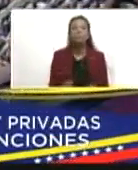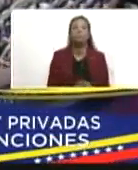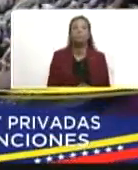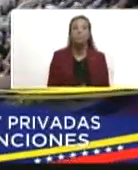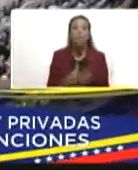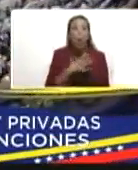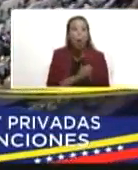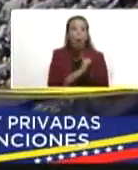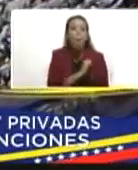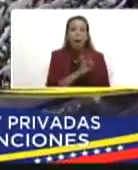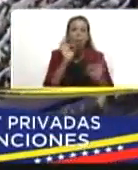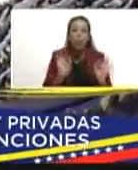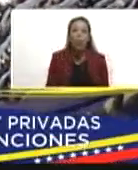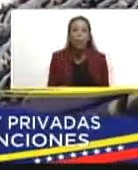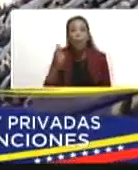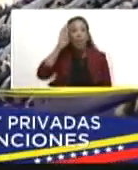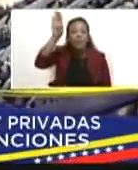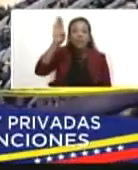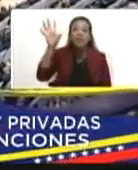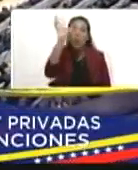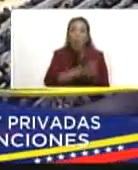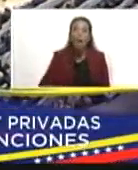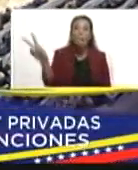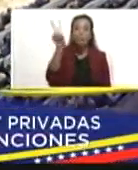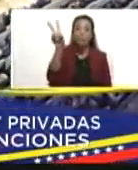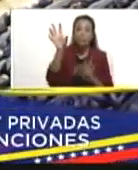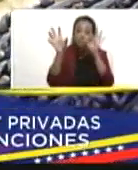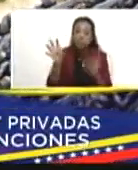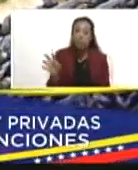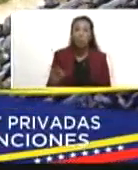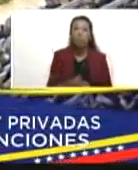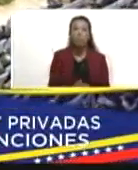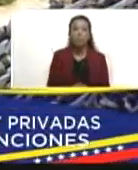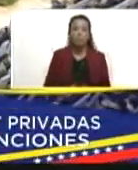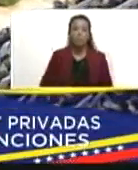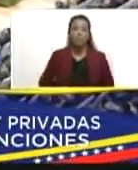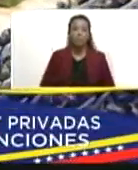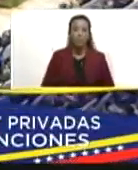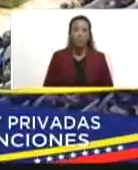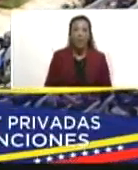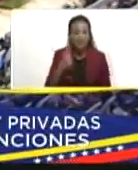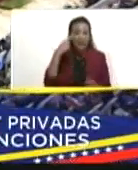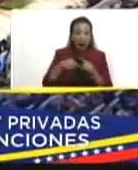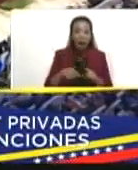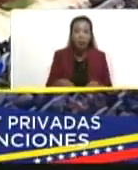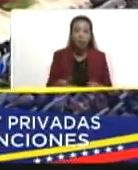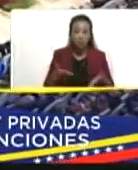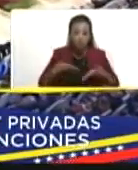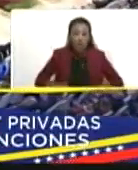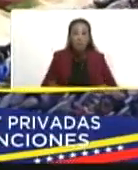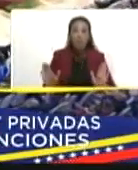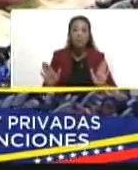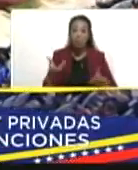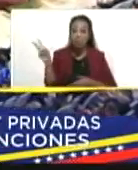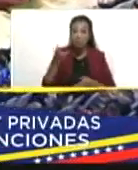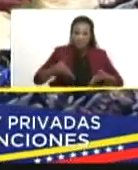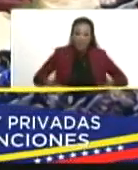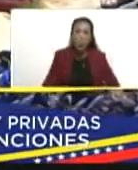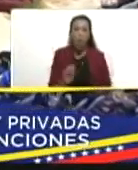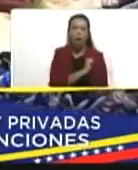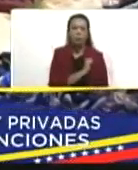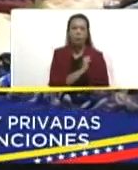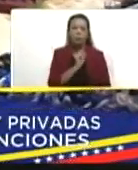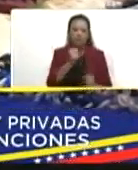vida por el destino de nuestra nación de ahí venimos un